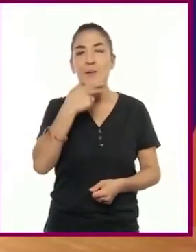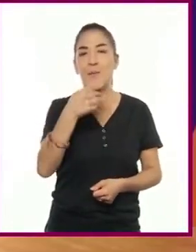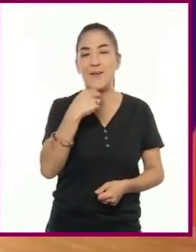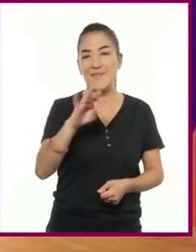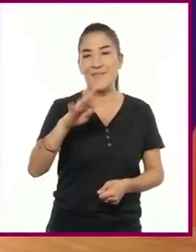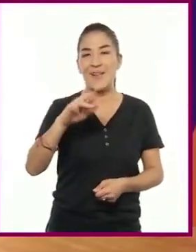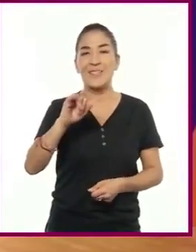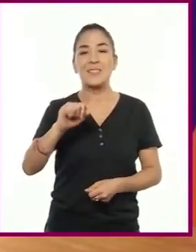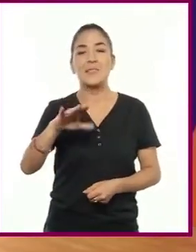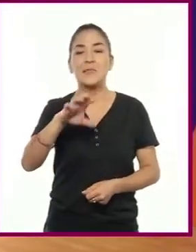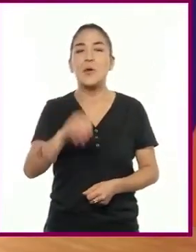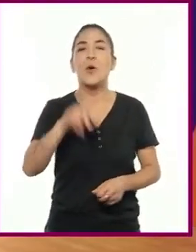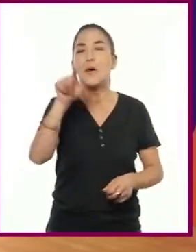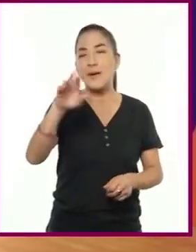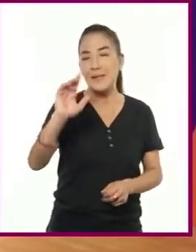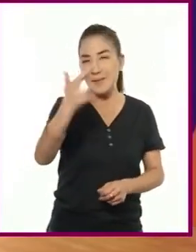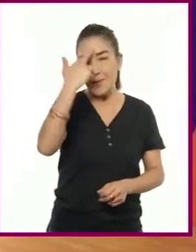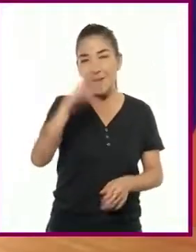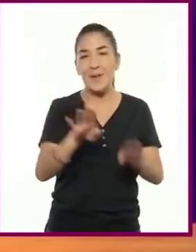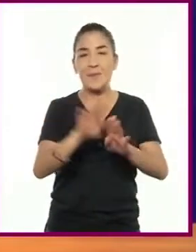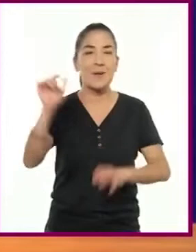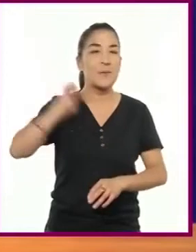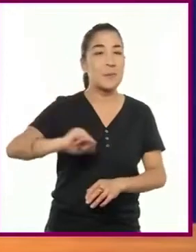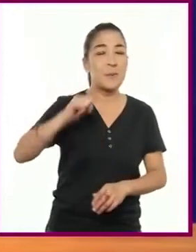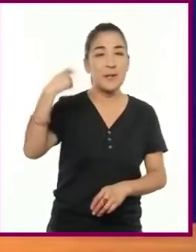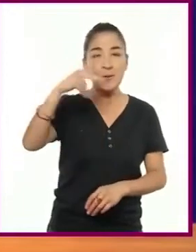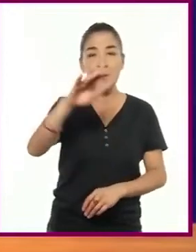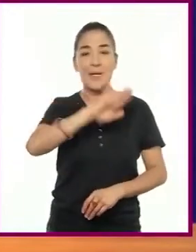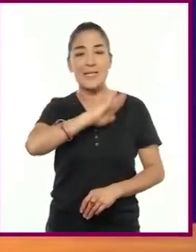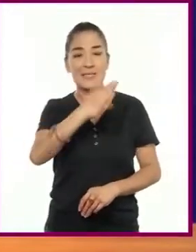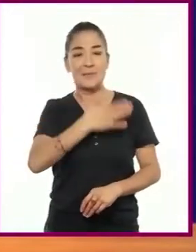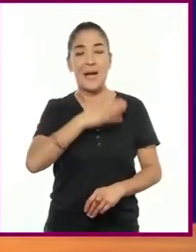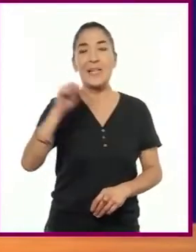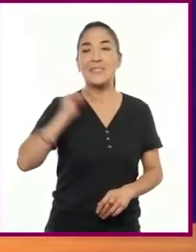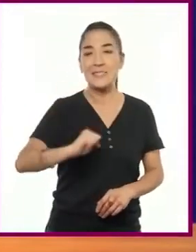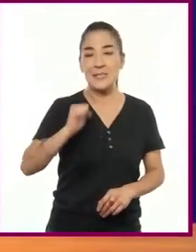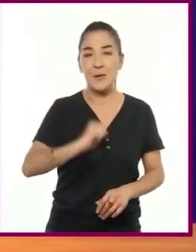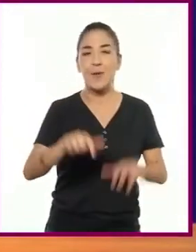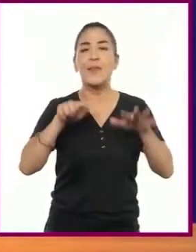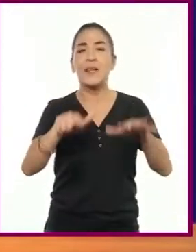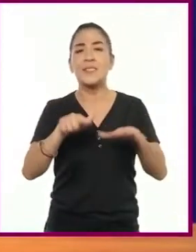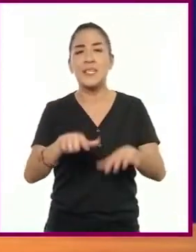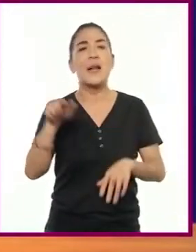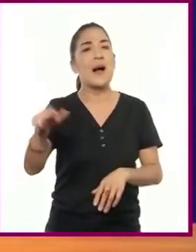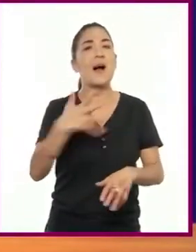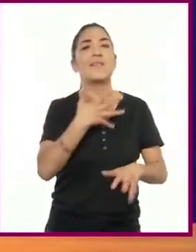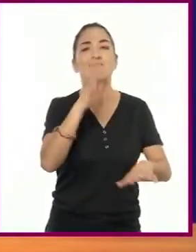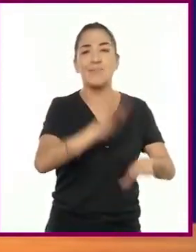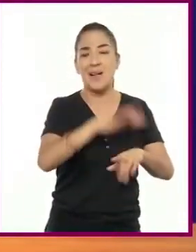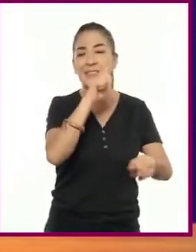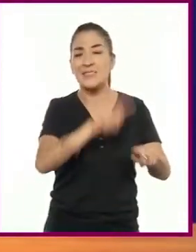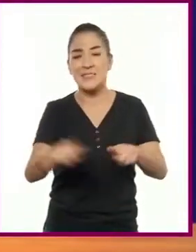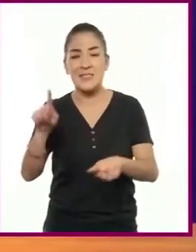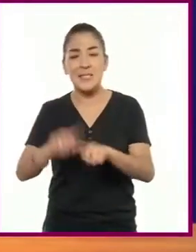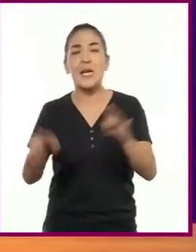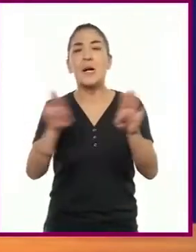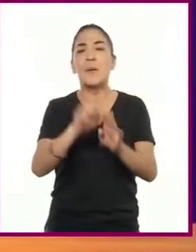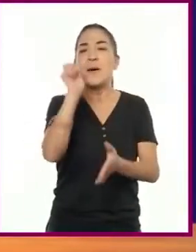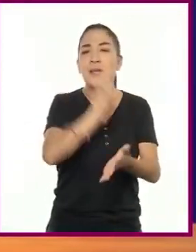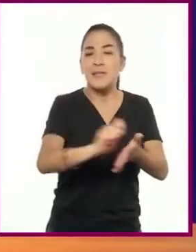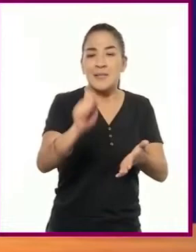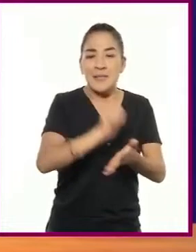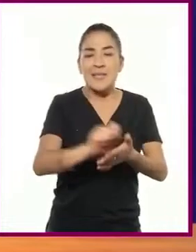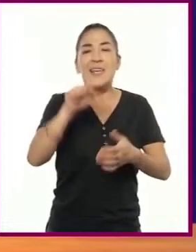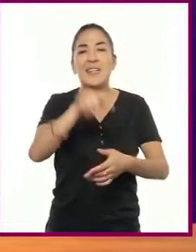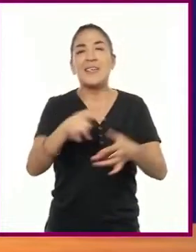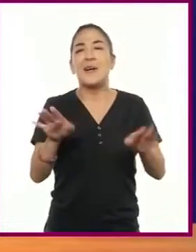Quevedo. Recordemos que la sociedad española del siglo XVII contaba con gran número de mendigos que